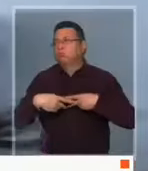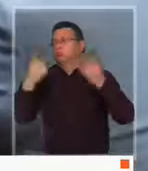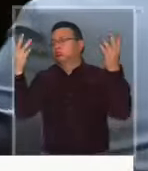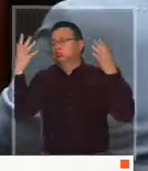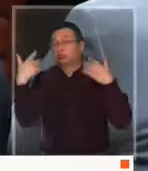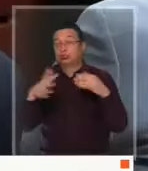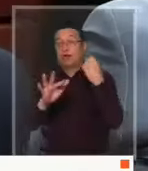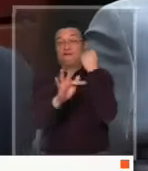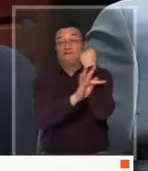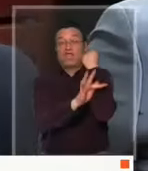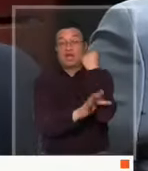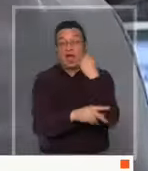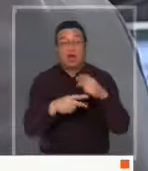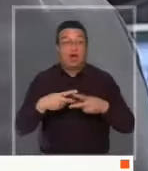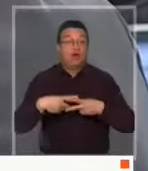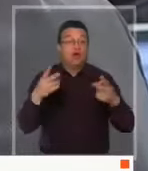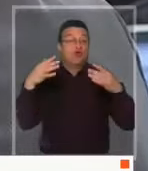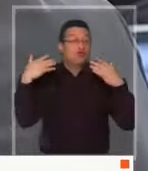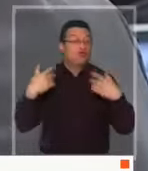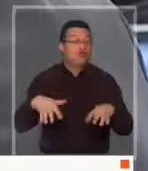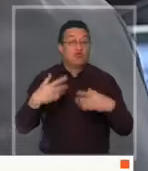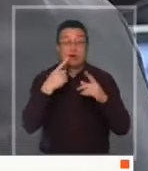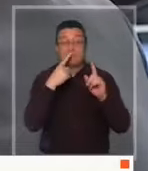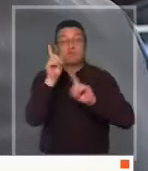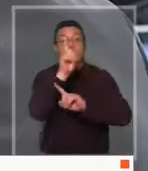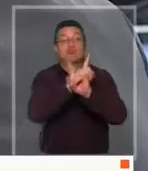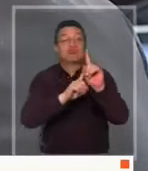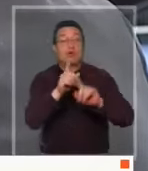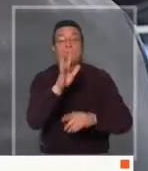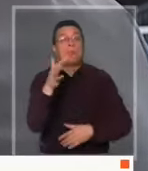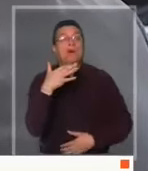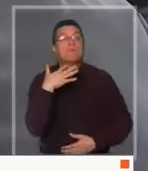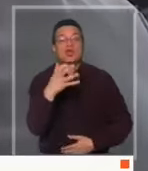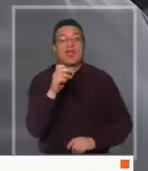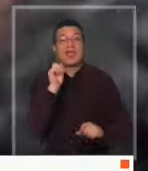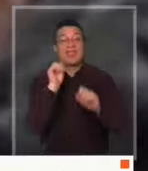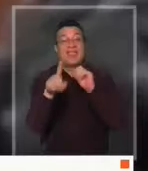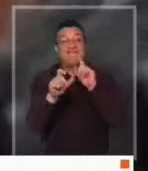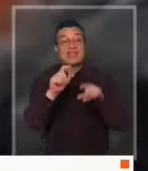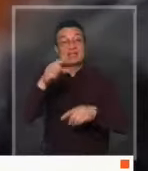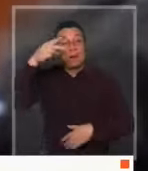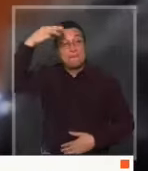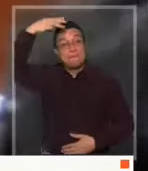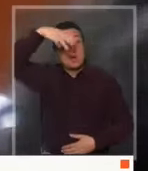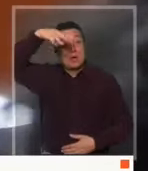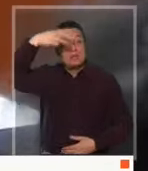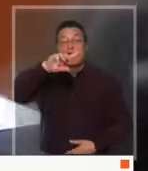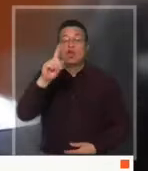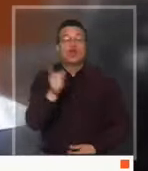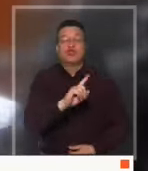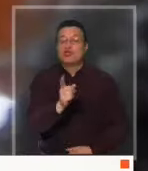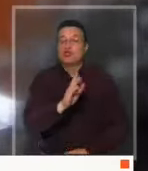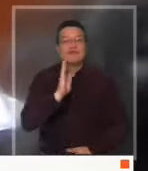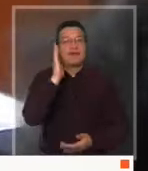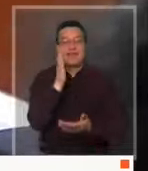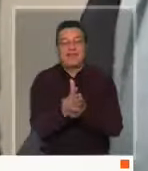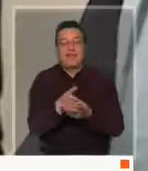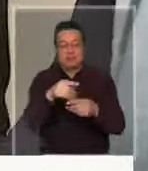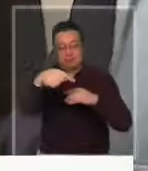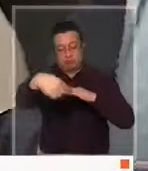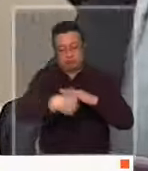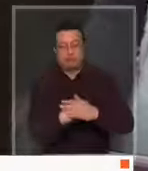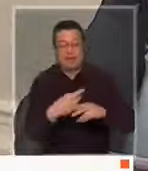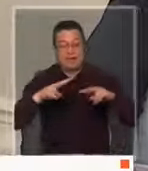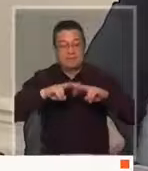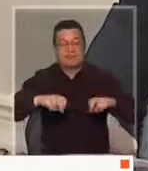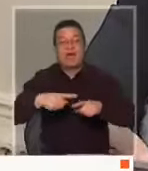Javier Armendáriz para argumentar ante el tribunal por qué la defensa de Manuel Monsalve no debe acceder aún a la carpeta de investigación